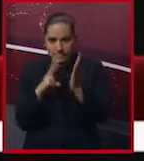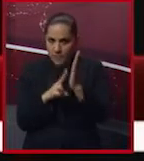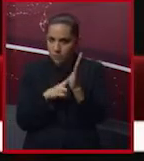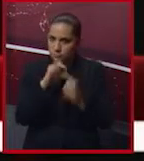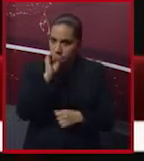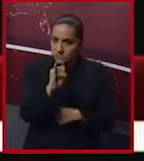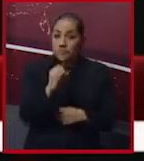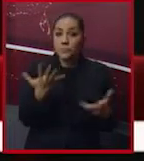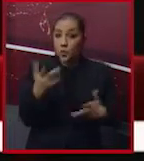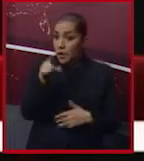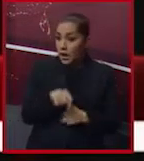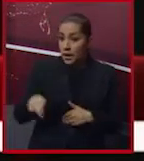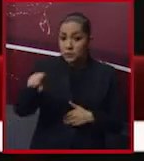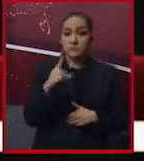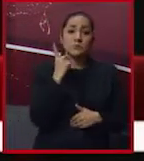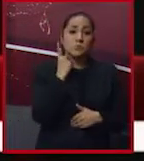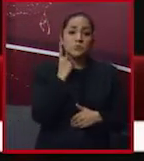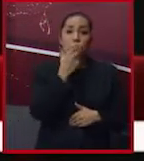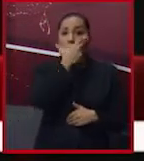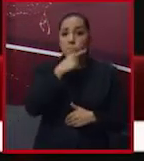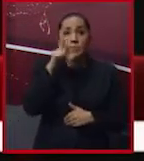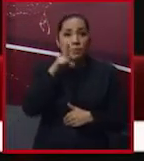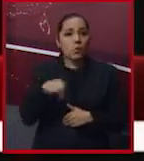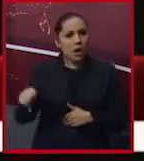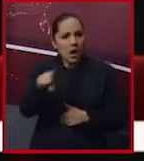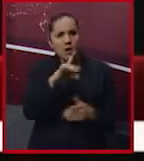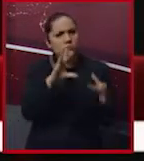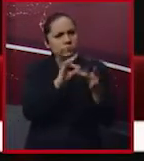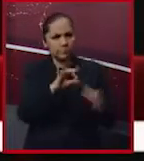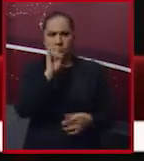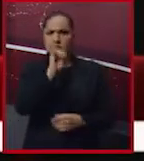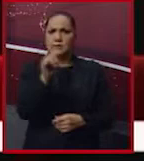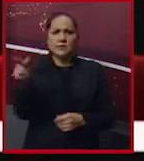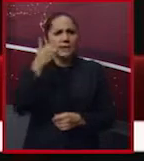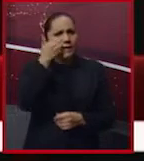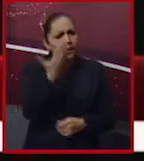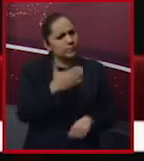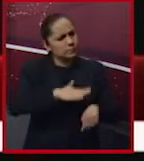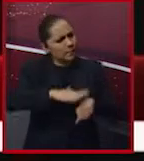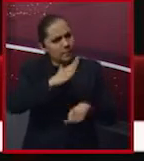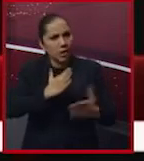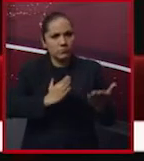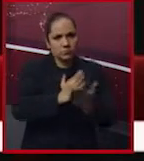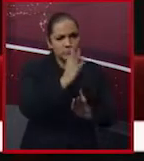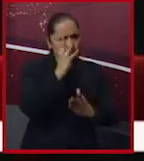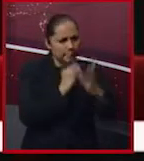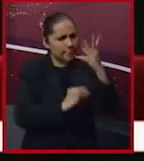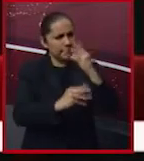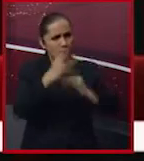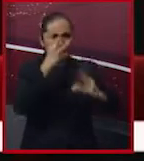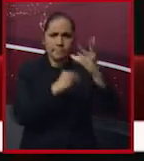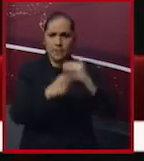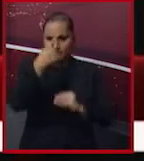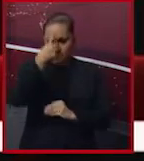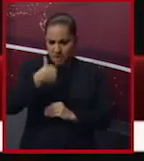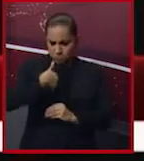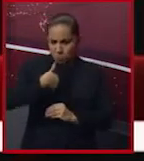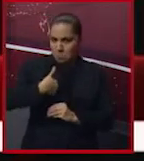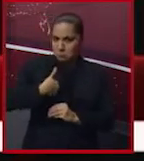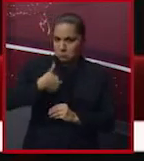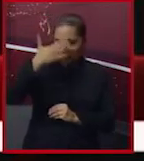propios legisladores han manifestado su interés por acrecentar su conocimiento, y eso apunta a